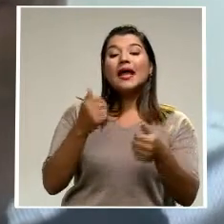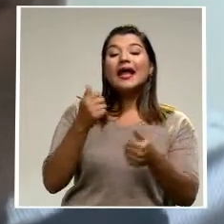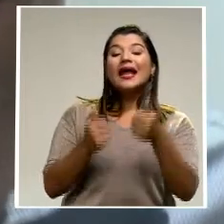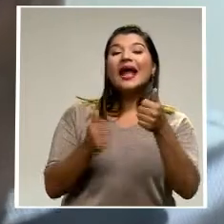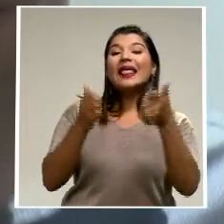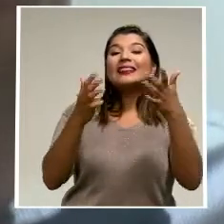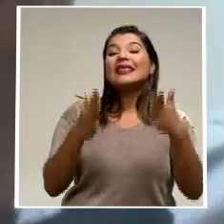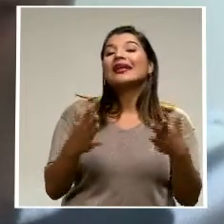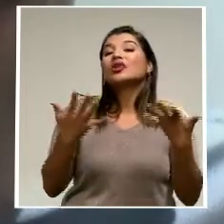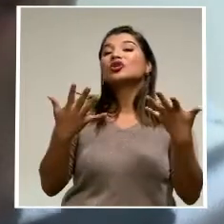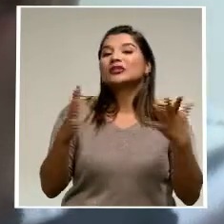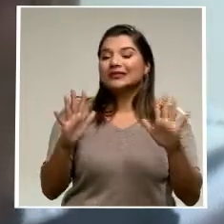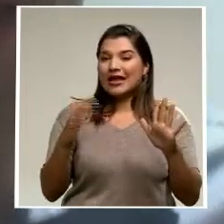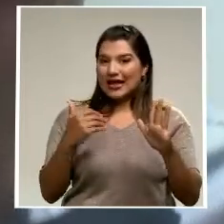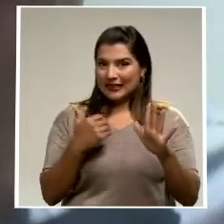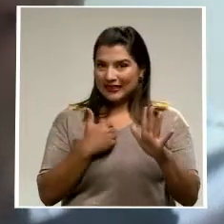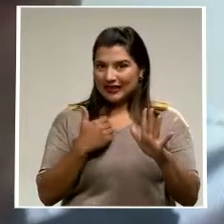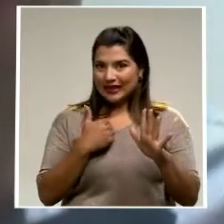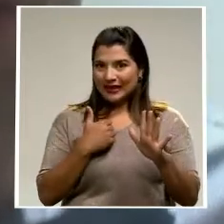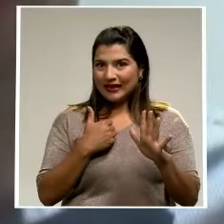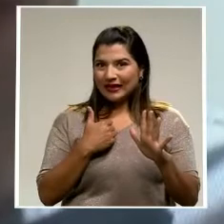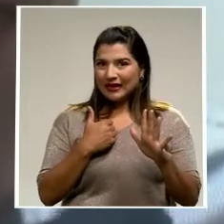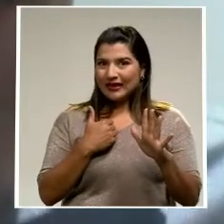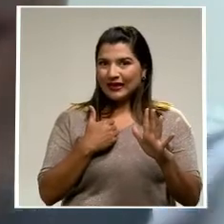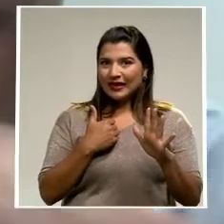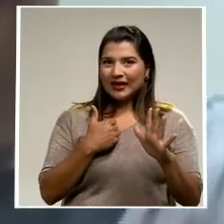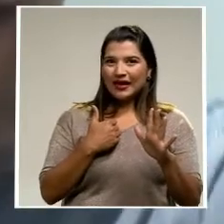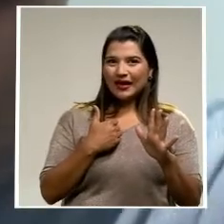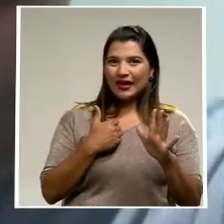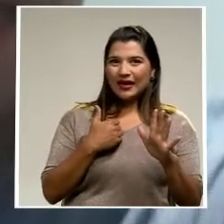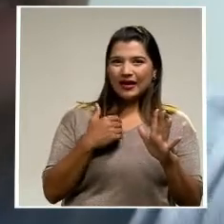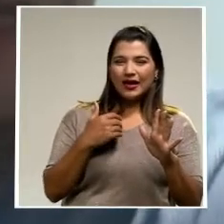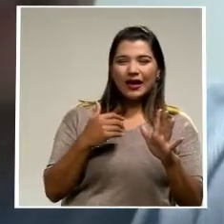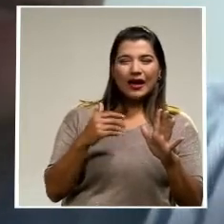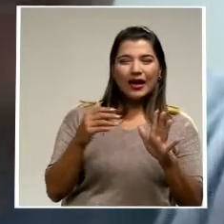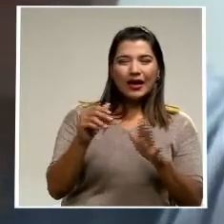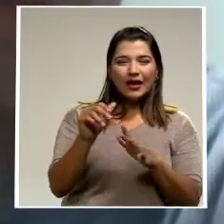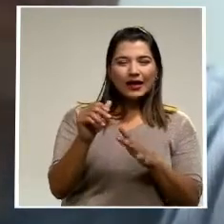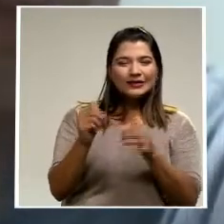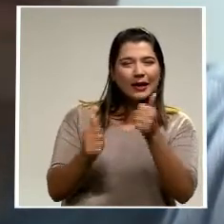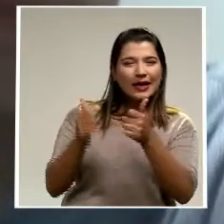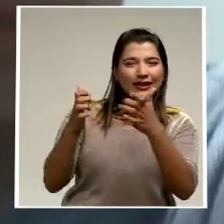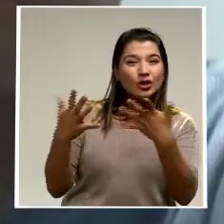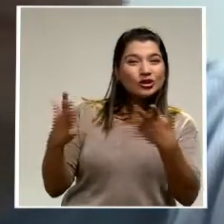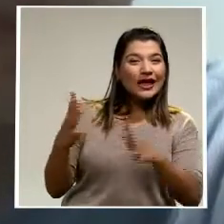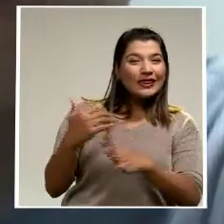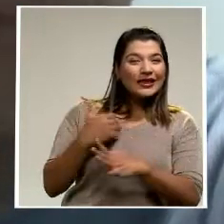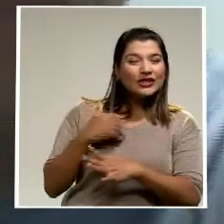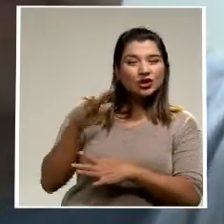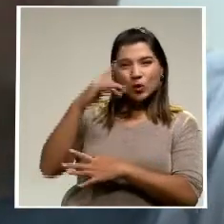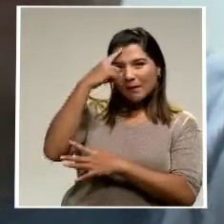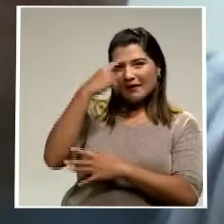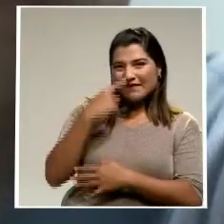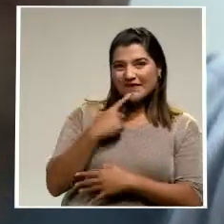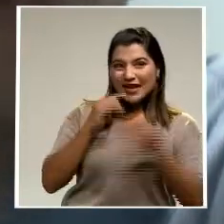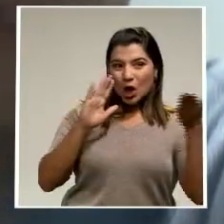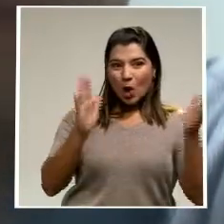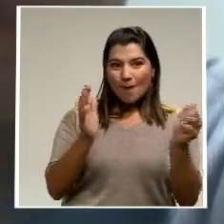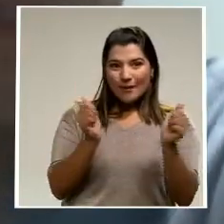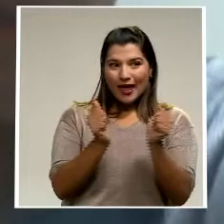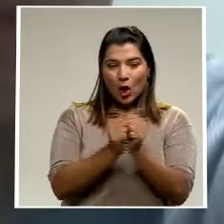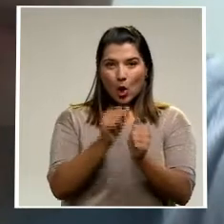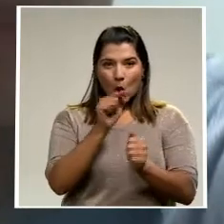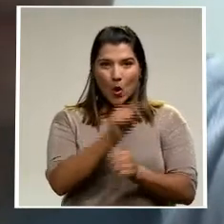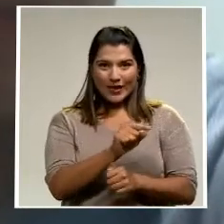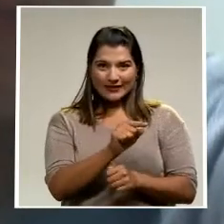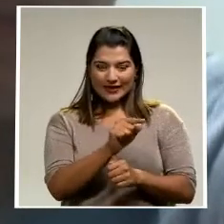al compararla con una figura de relevancia internacional y además mujer. Ese es un punto muy relevante,